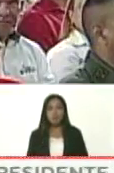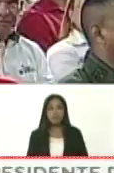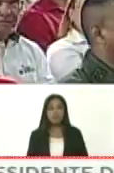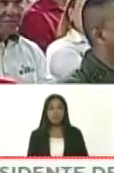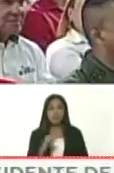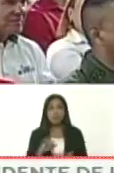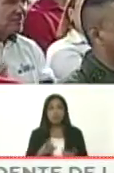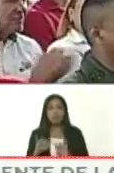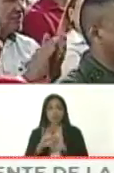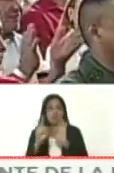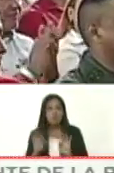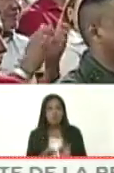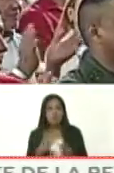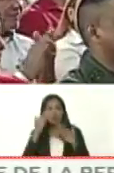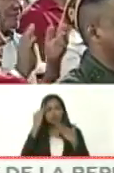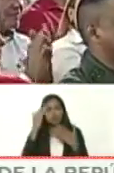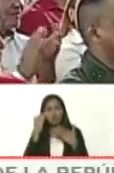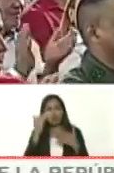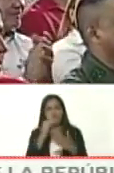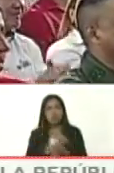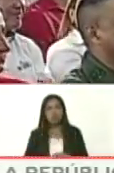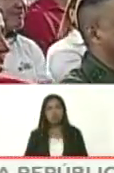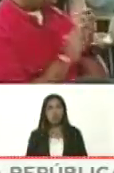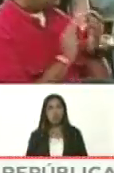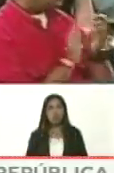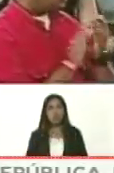Gliglimelli Morey.